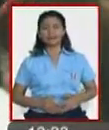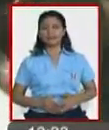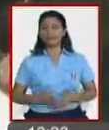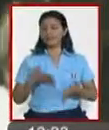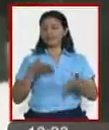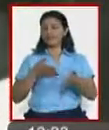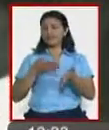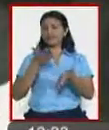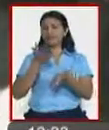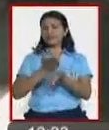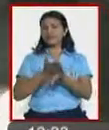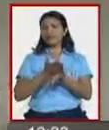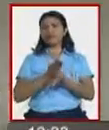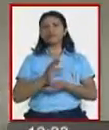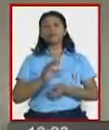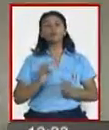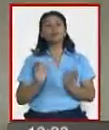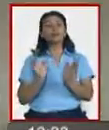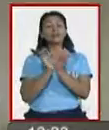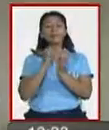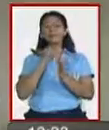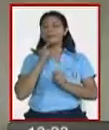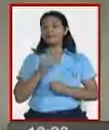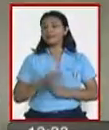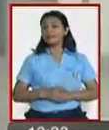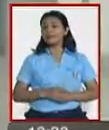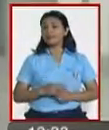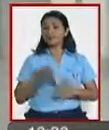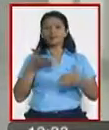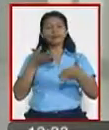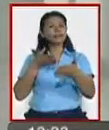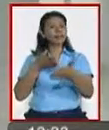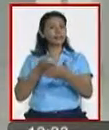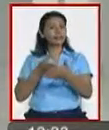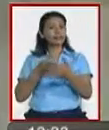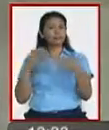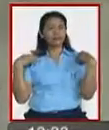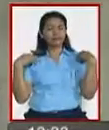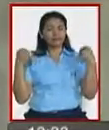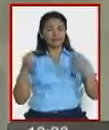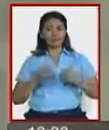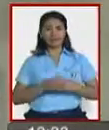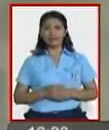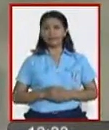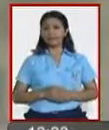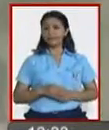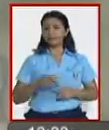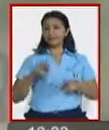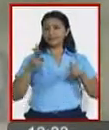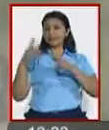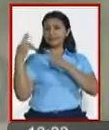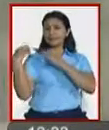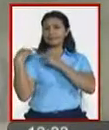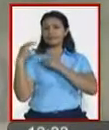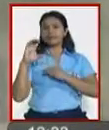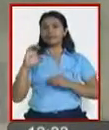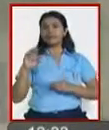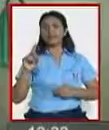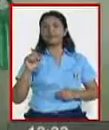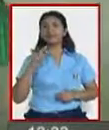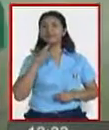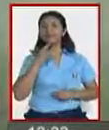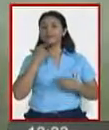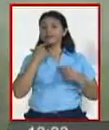En contra del paro en la Caja Nacional, calificándolo como un atentado contra la salud, el Ejecutivo de la Central Obrera